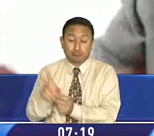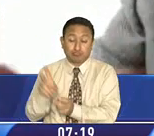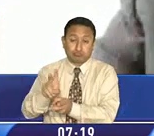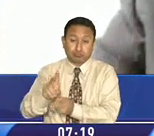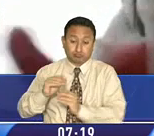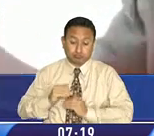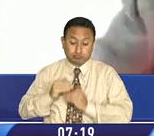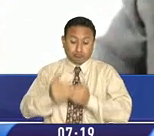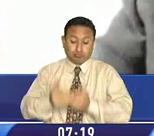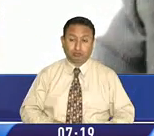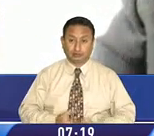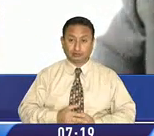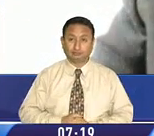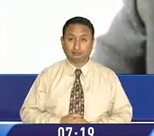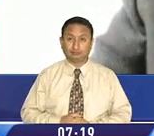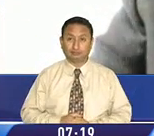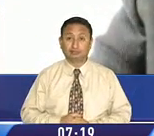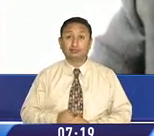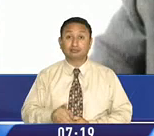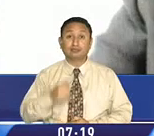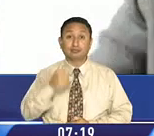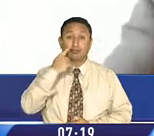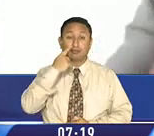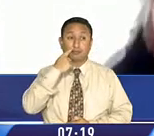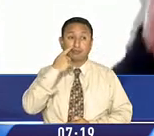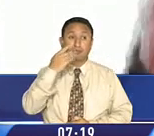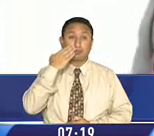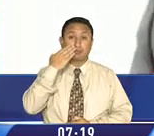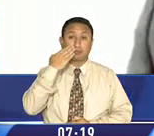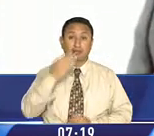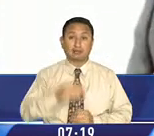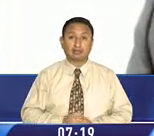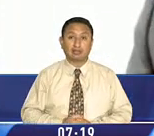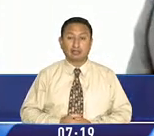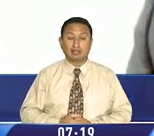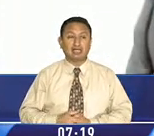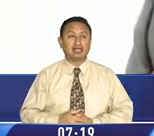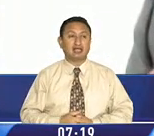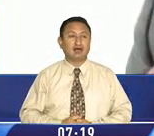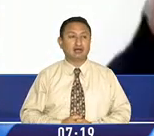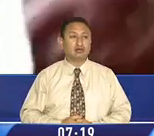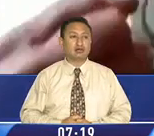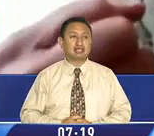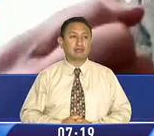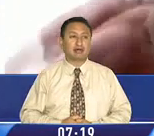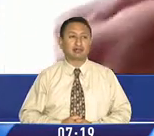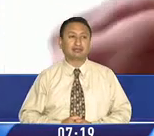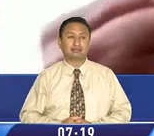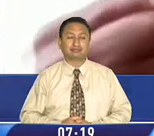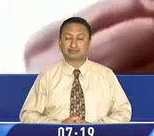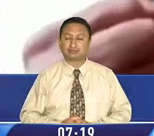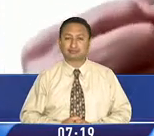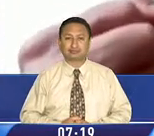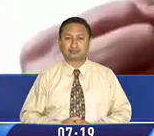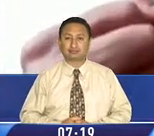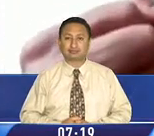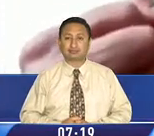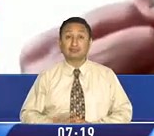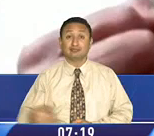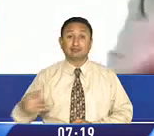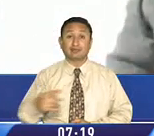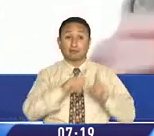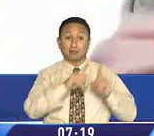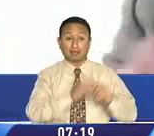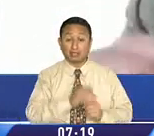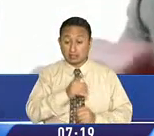que decir nada a papá ni mamá. Le robaron el derecho a los padres de cuidar de sus hijos. No